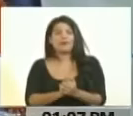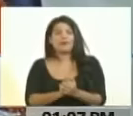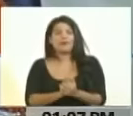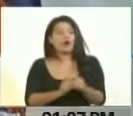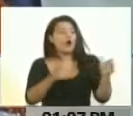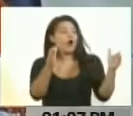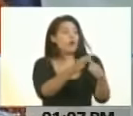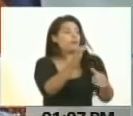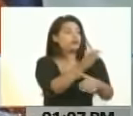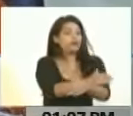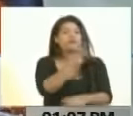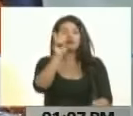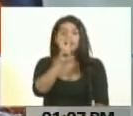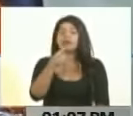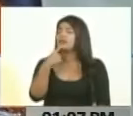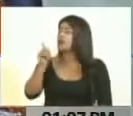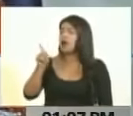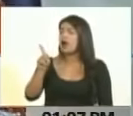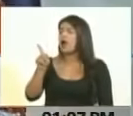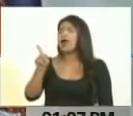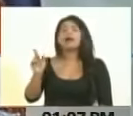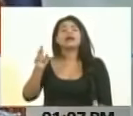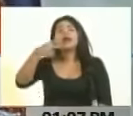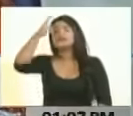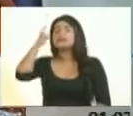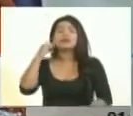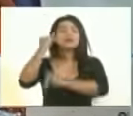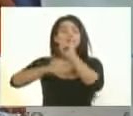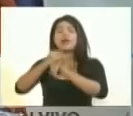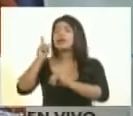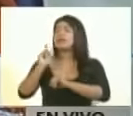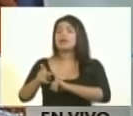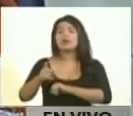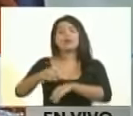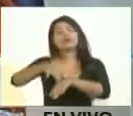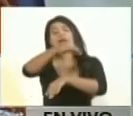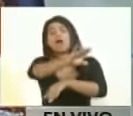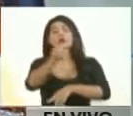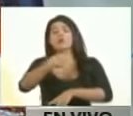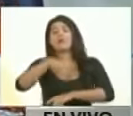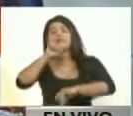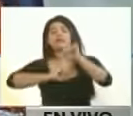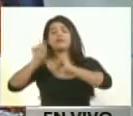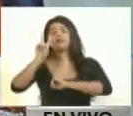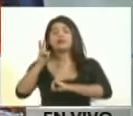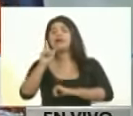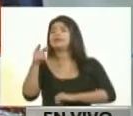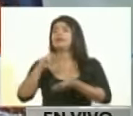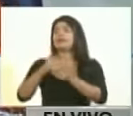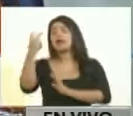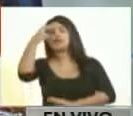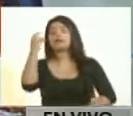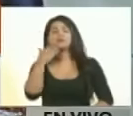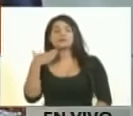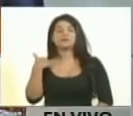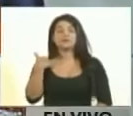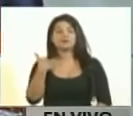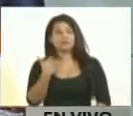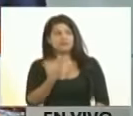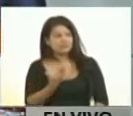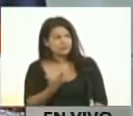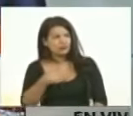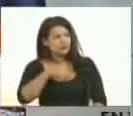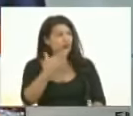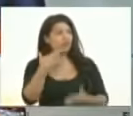oposición venezolana diga es un error y es ser arrogante defender a Venezuela. Bueno, si eso es ser arrogante, sí, somos muy